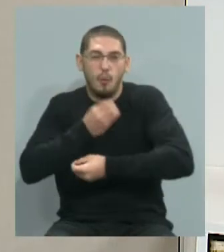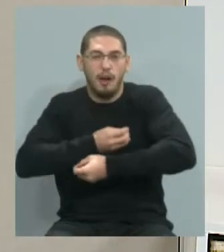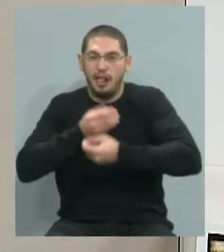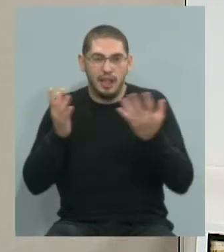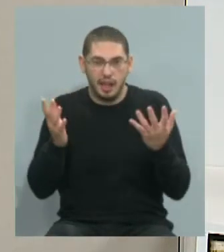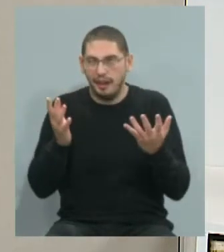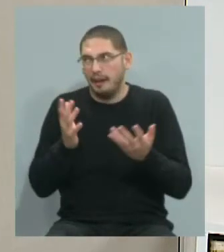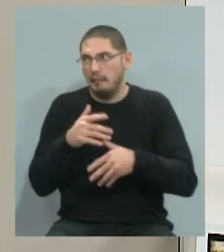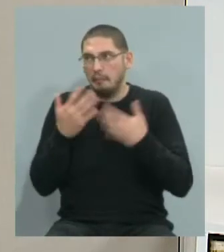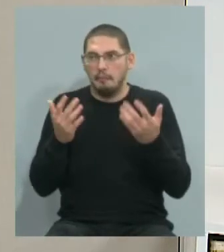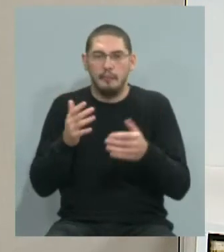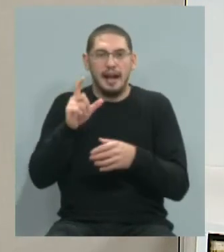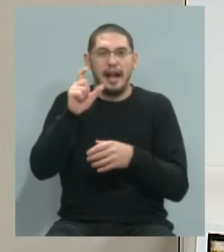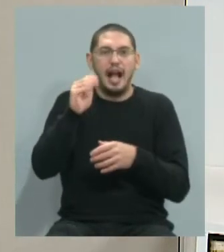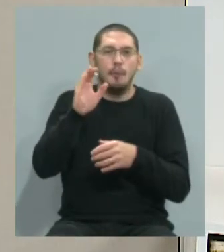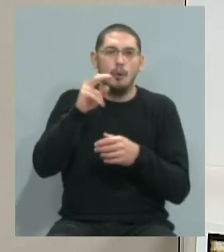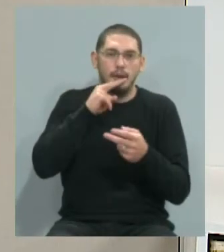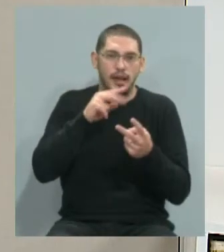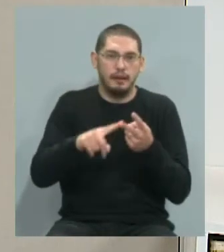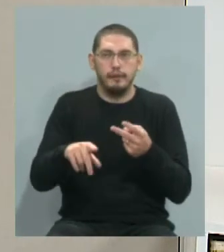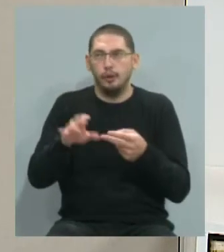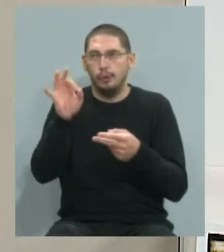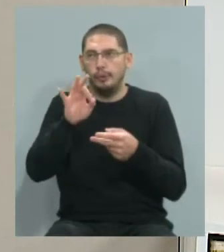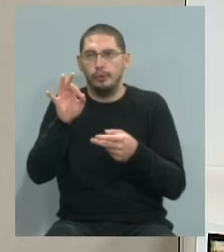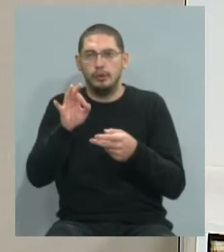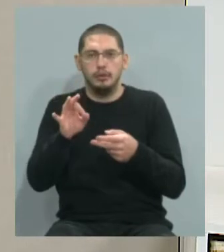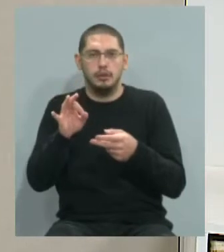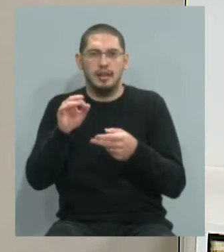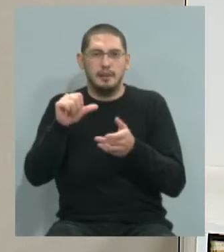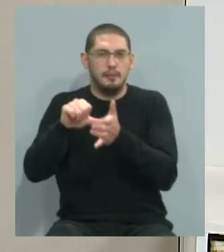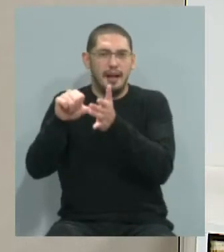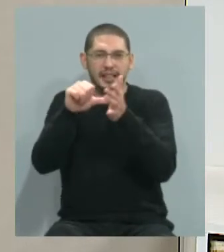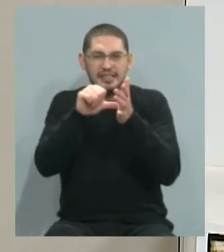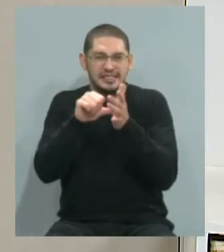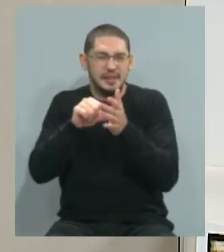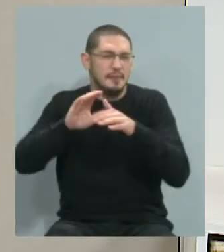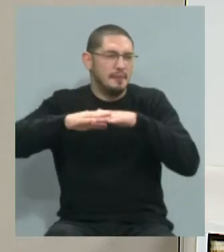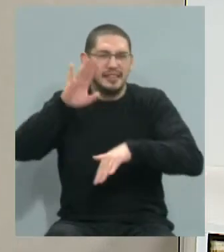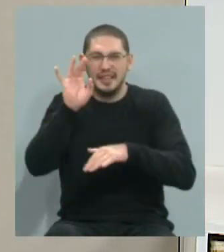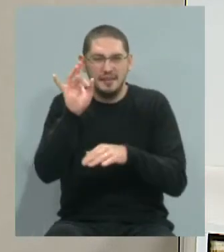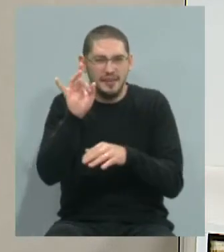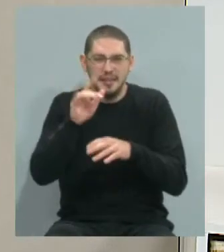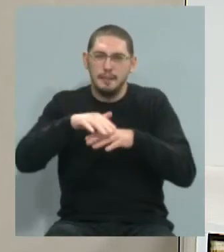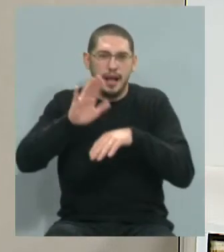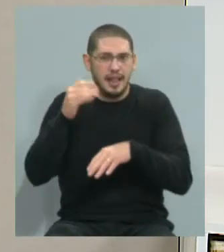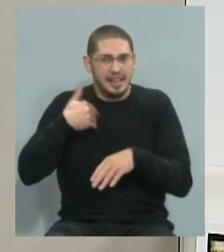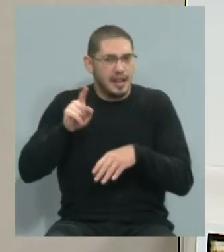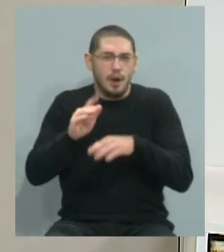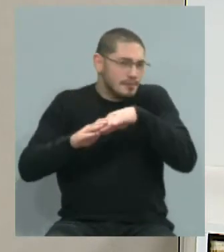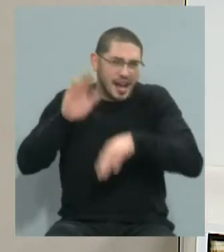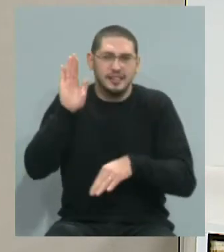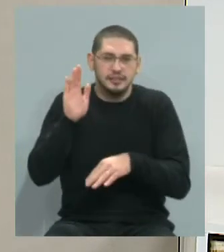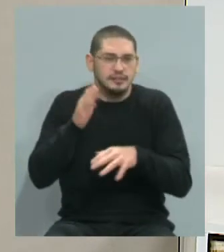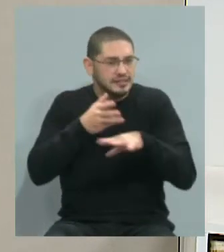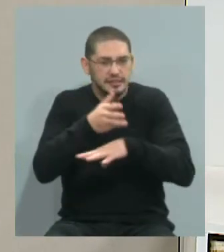en Cabo Verde o que está, por decirte, en los países que tienen más dificultad, mucho más que nosotros, de acceso